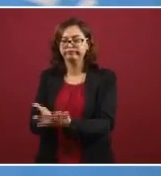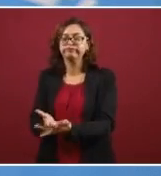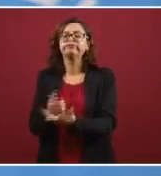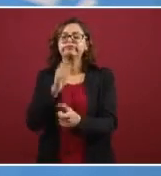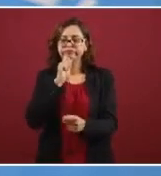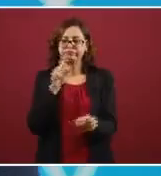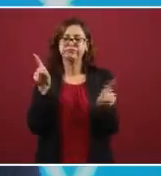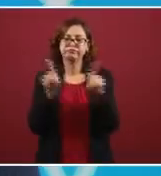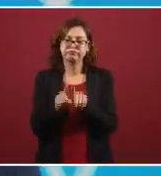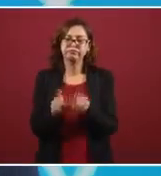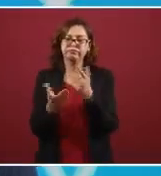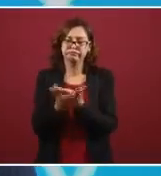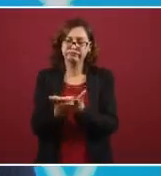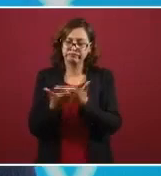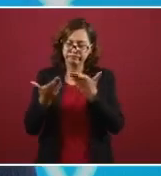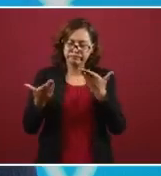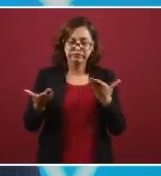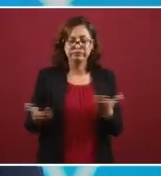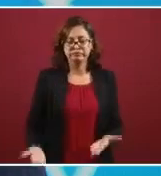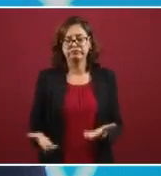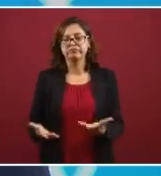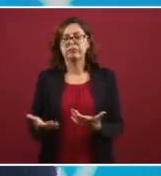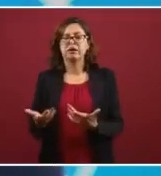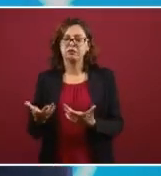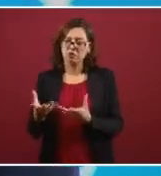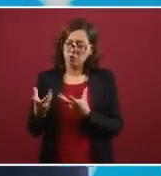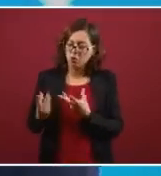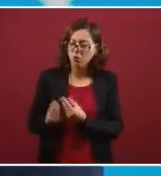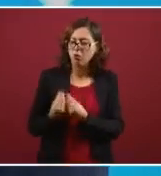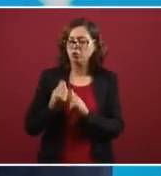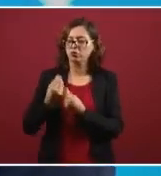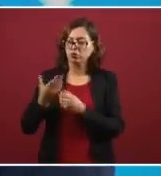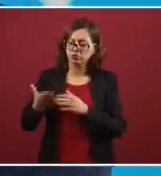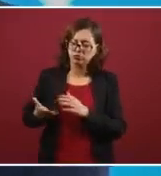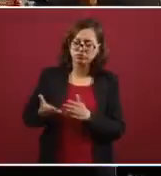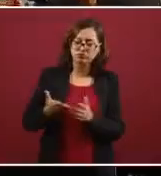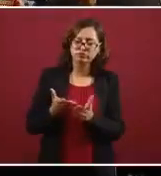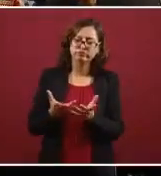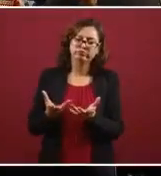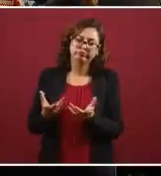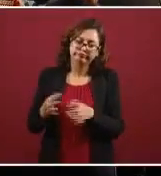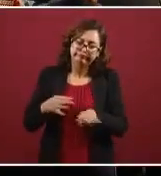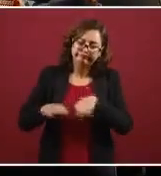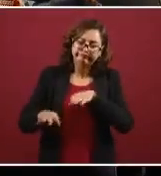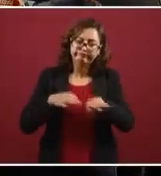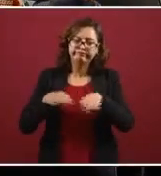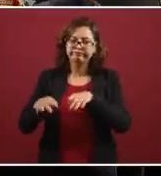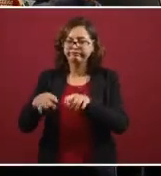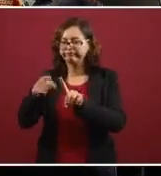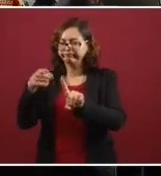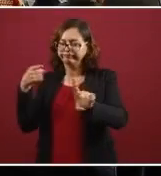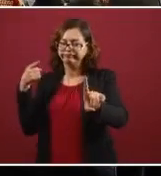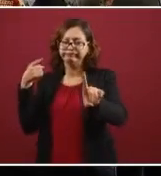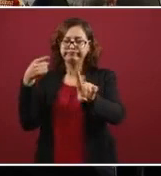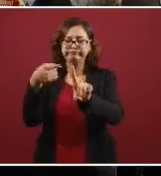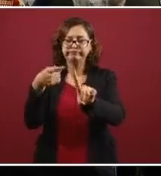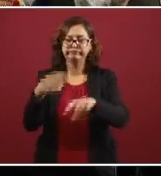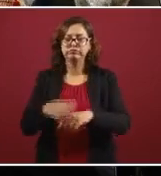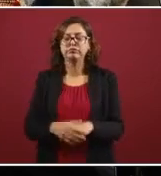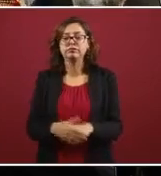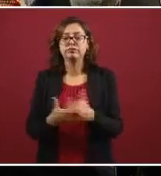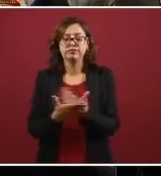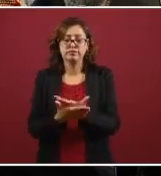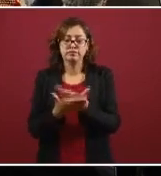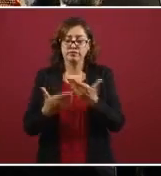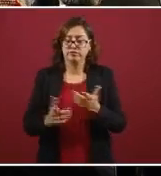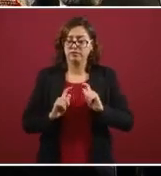son compañeros de ruta, son compañeras que trabajan junto con nosotros. Por lo tanto, el pasarle la presidencia a